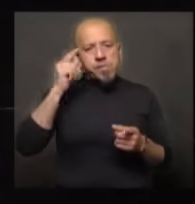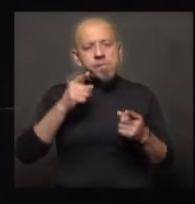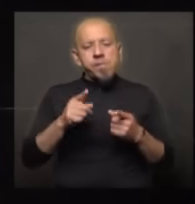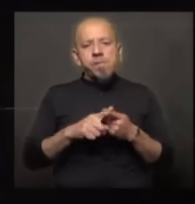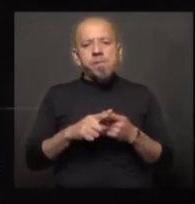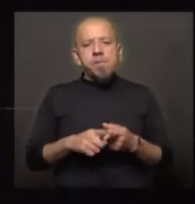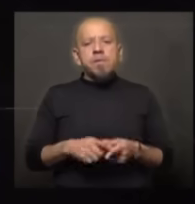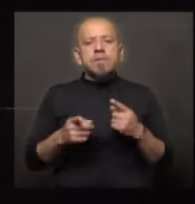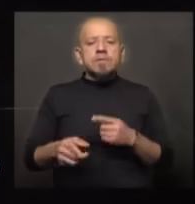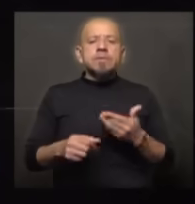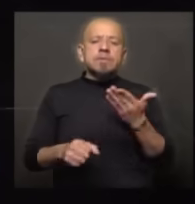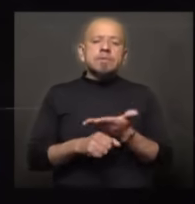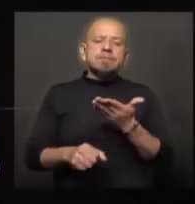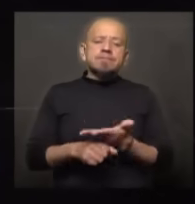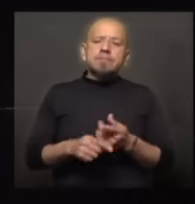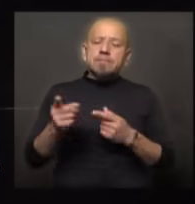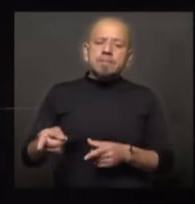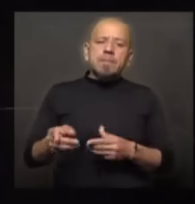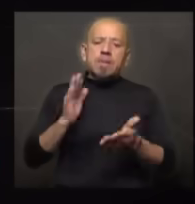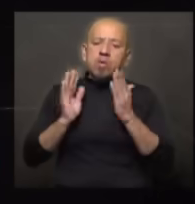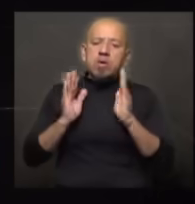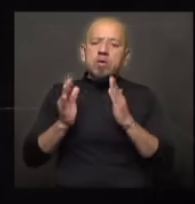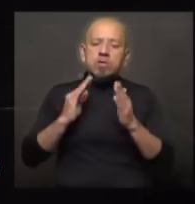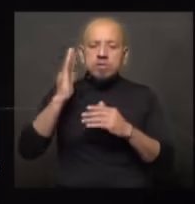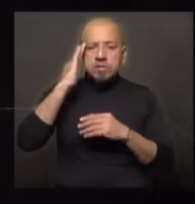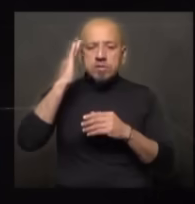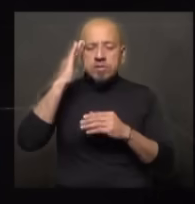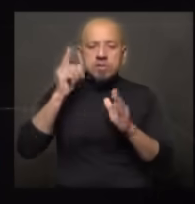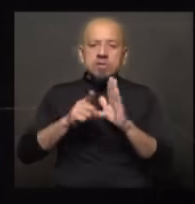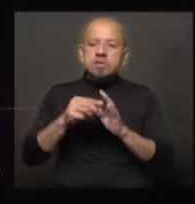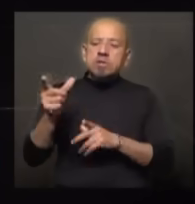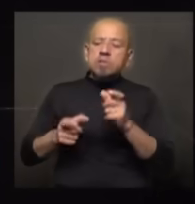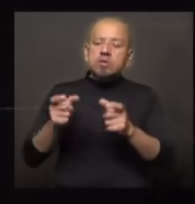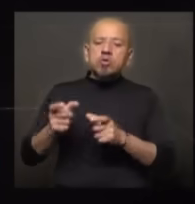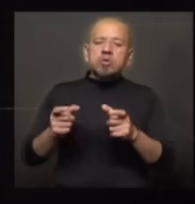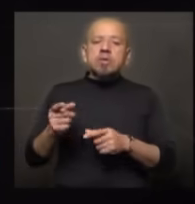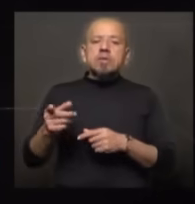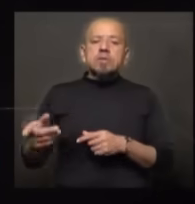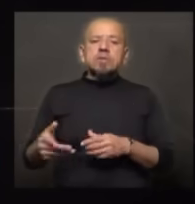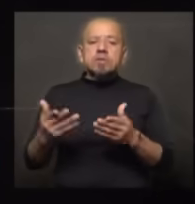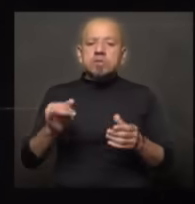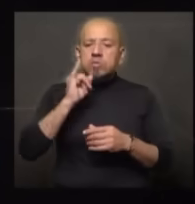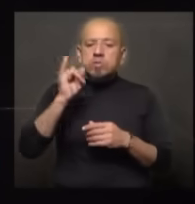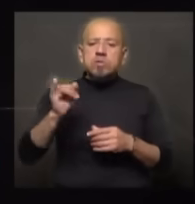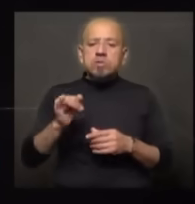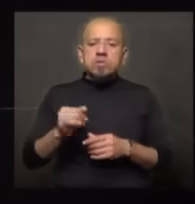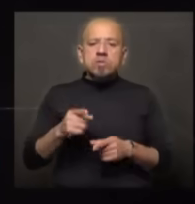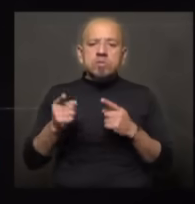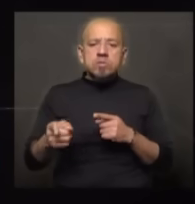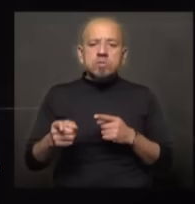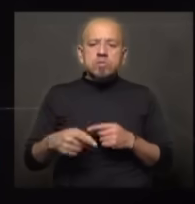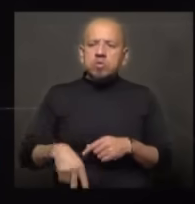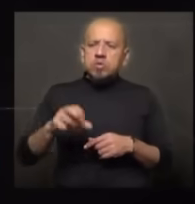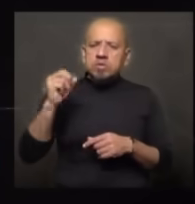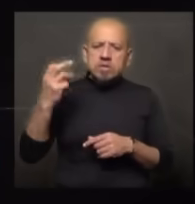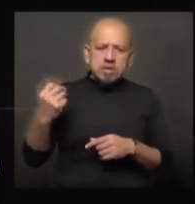a la insistencia por parte de la defensa de penades de conocer datos de las víctimas de las personas que estaban denunciando vos recibiste críticas